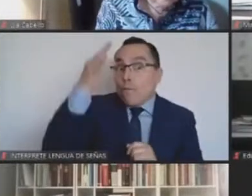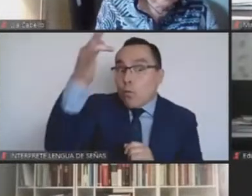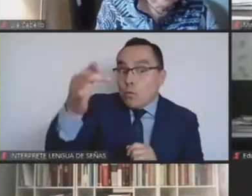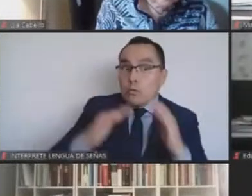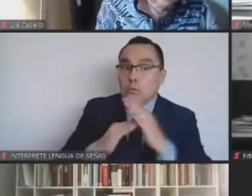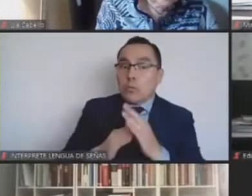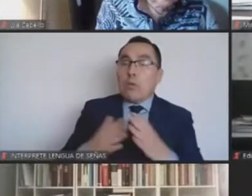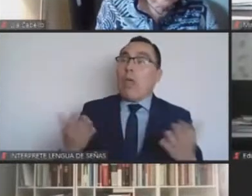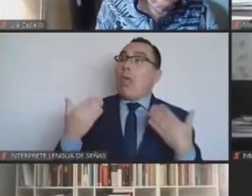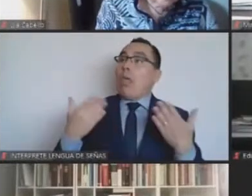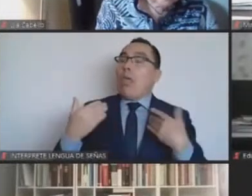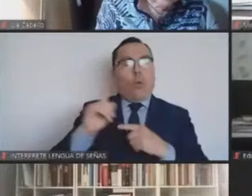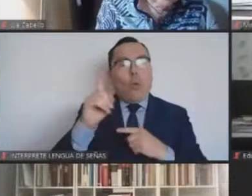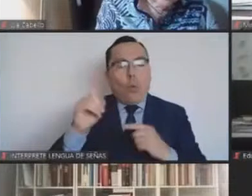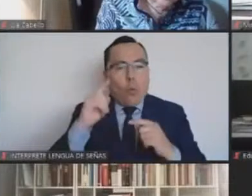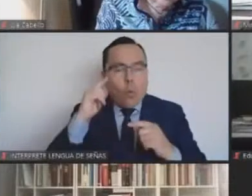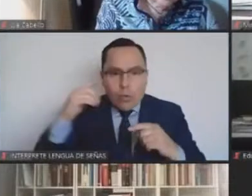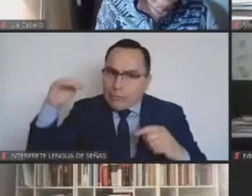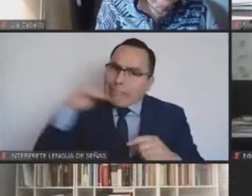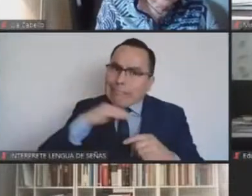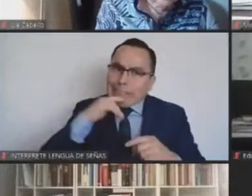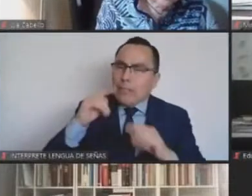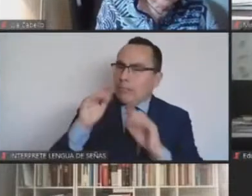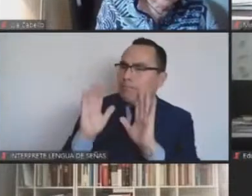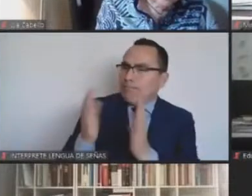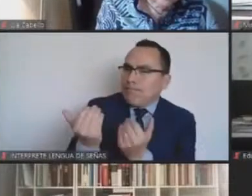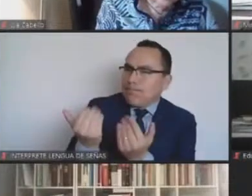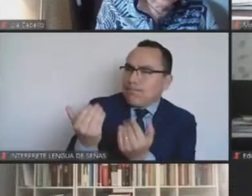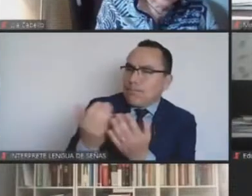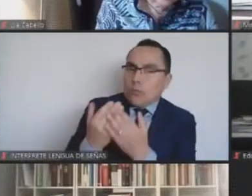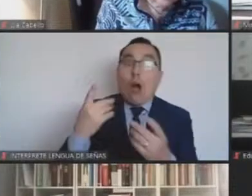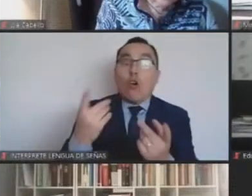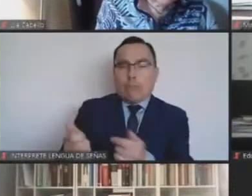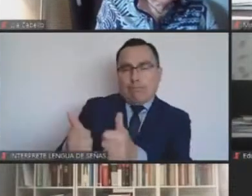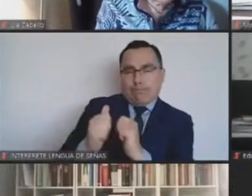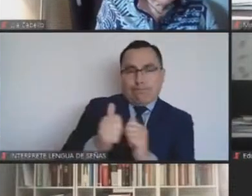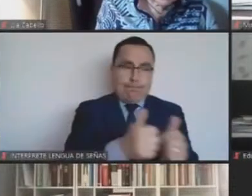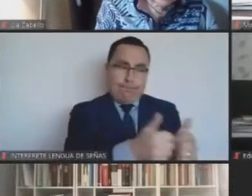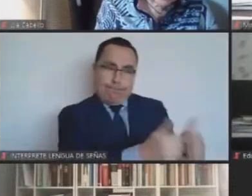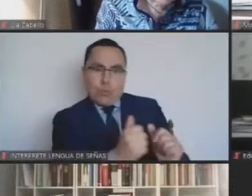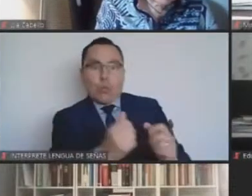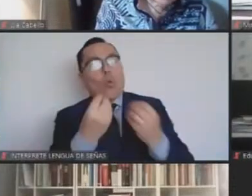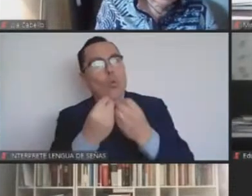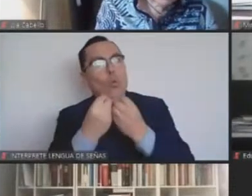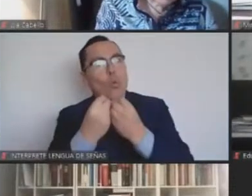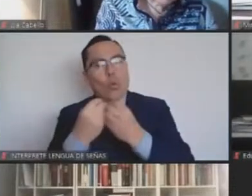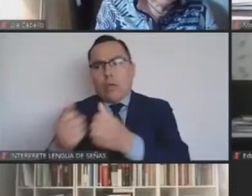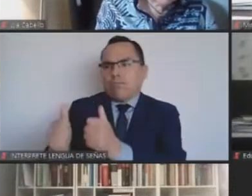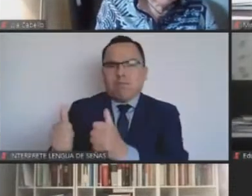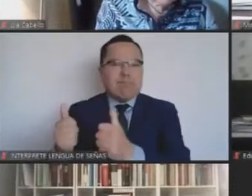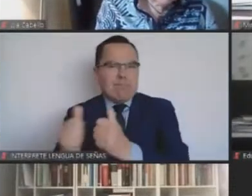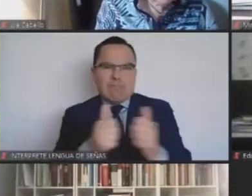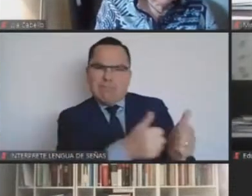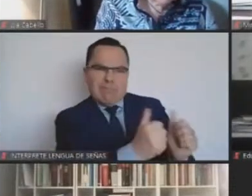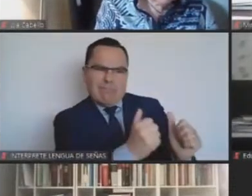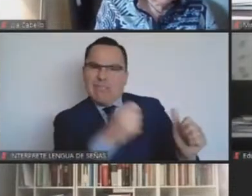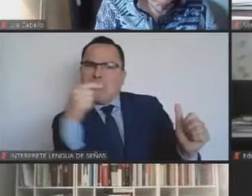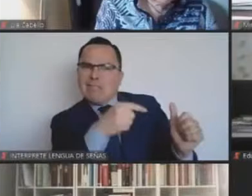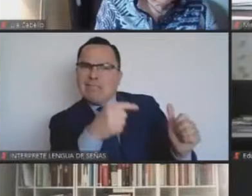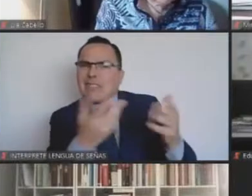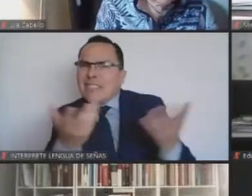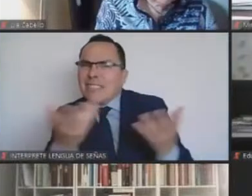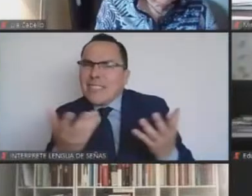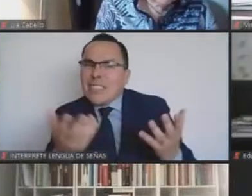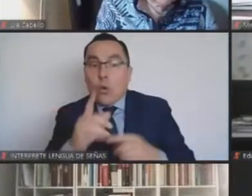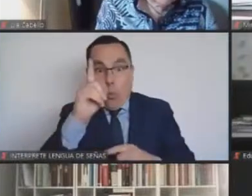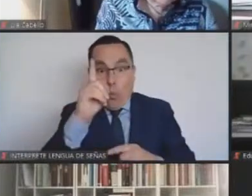nos puede encontrar desprevenidos, pues aún tenemos desafíos, y muchos. Uno de los más importantes en materia